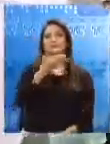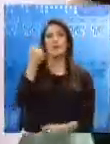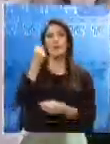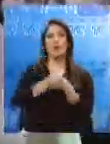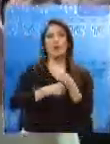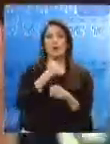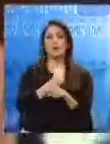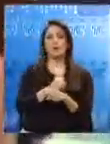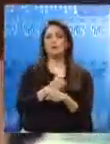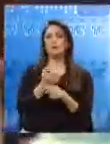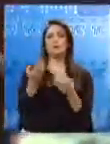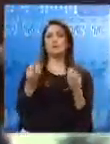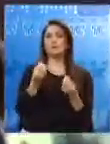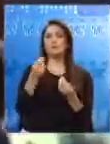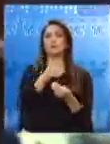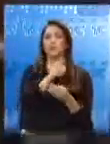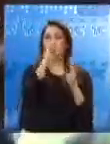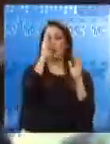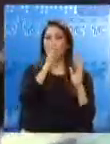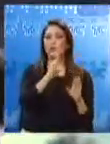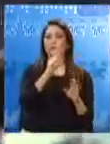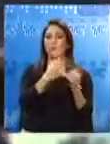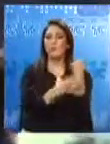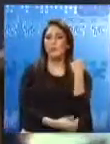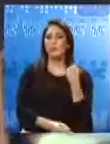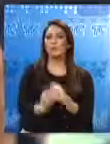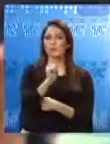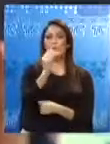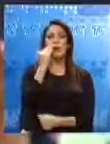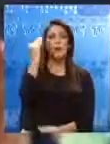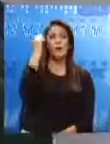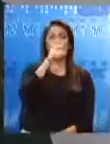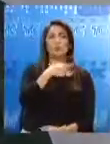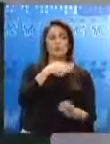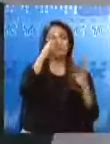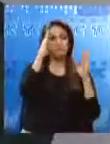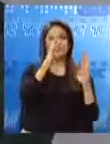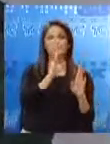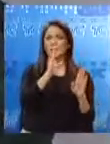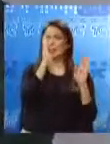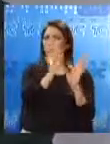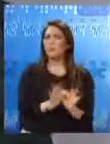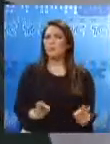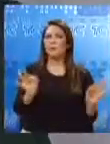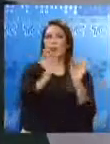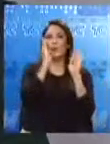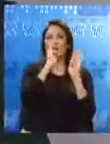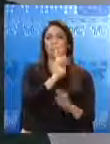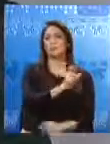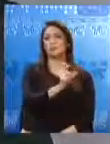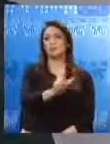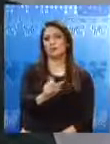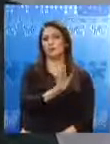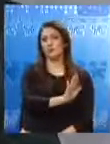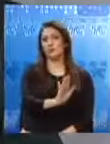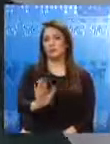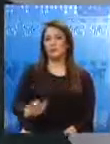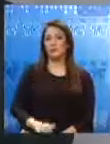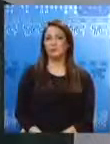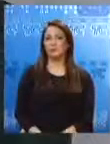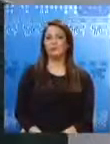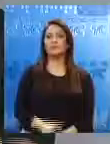Años, que busca una vida digna y lejos de la pobreza para los adultos mayores. Una pensión a todos